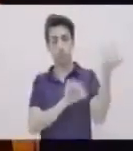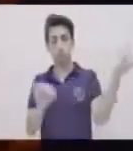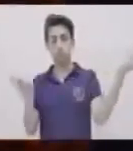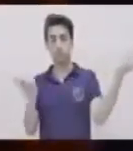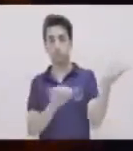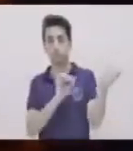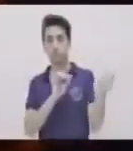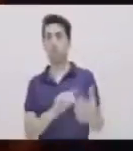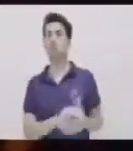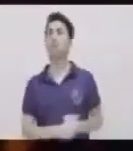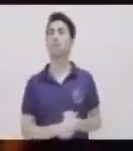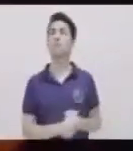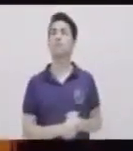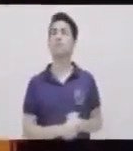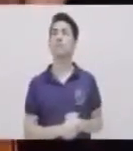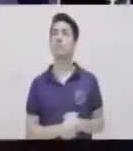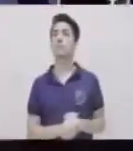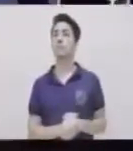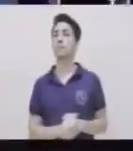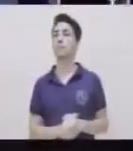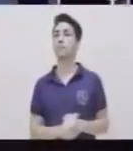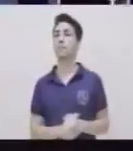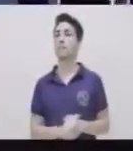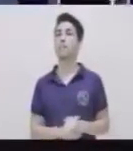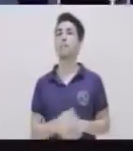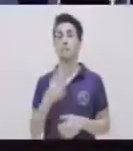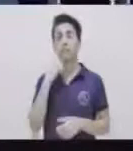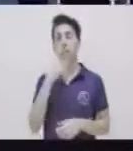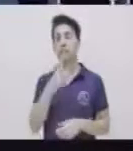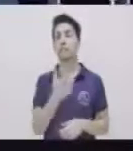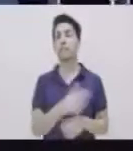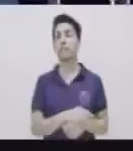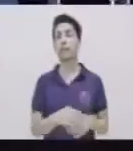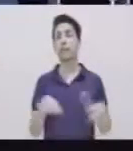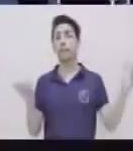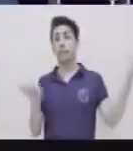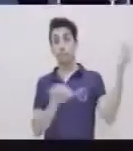clavijas. Acá se giran para apretarlas o aflojarlas.